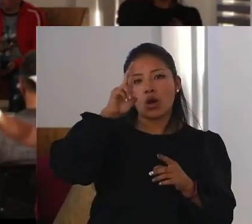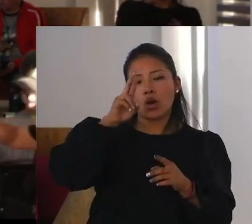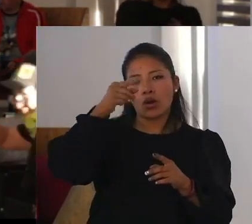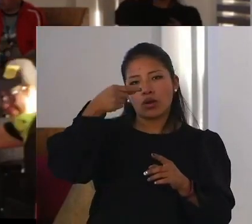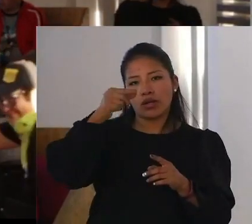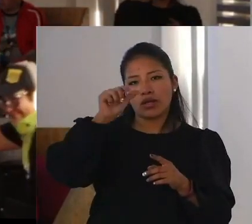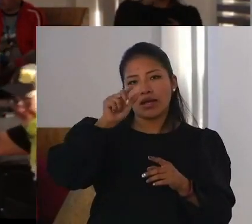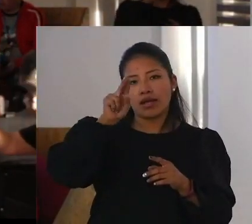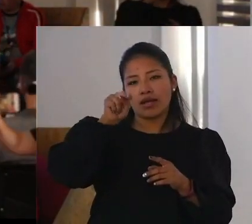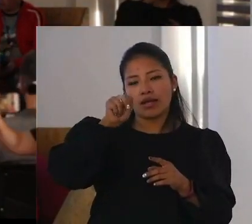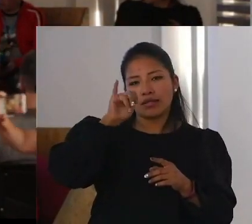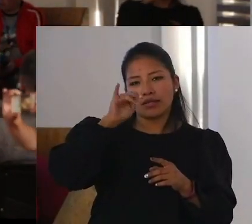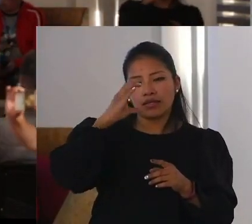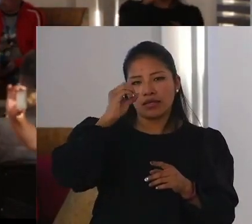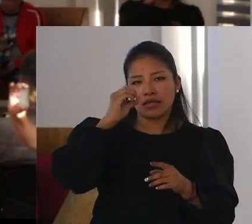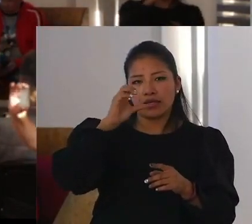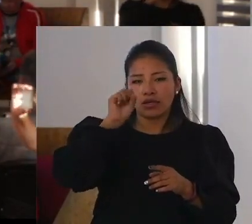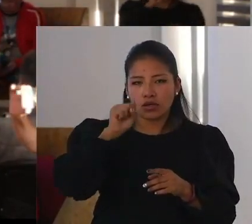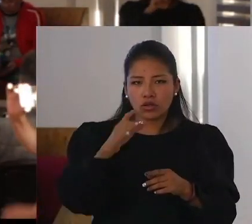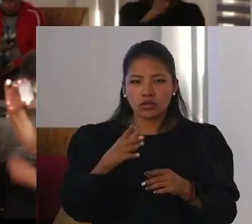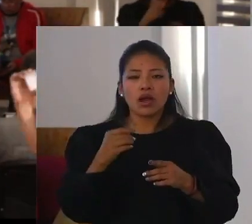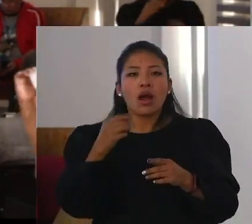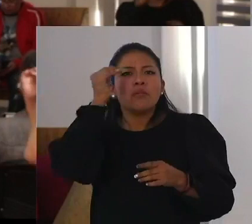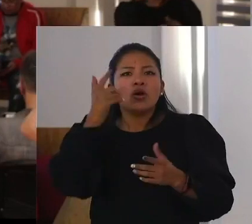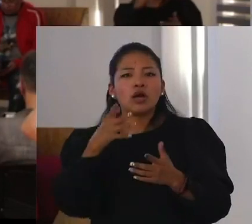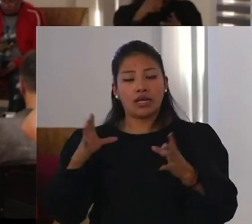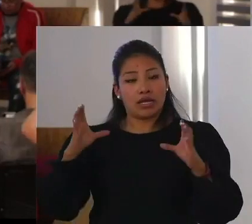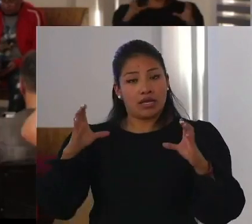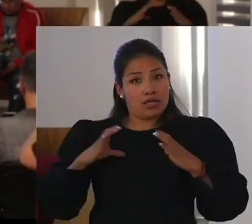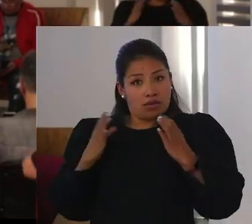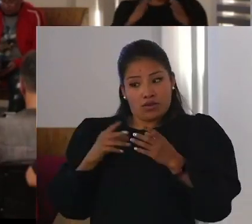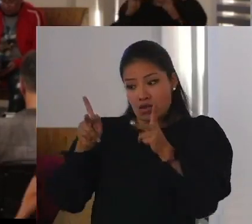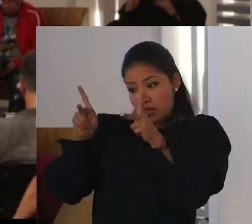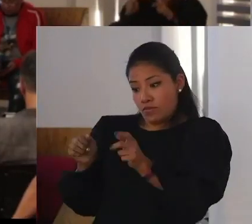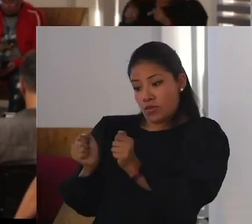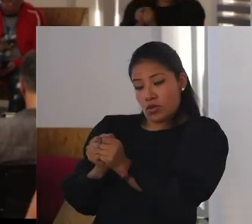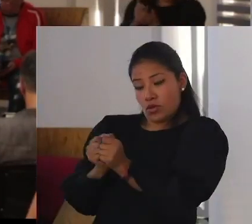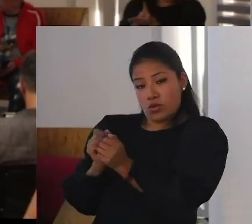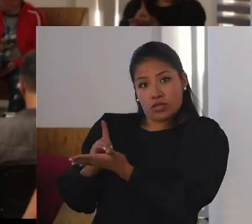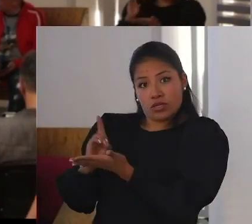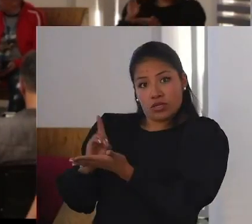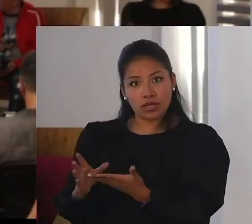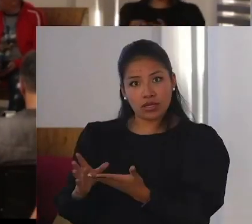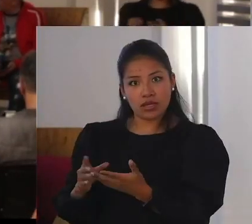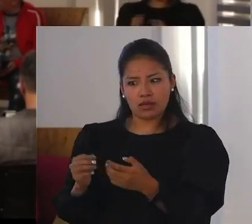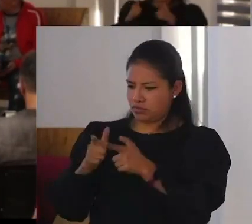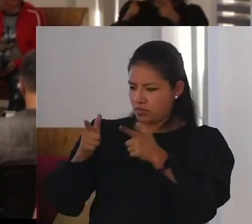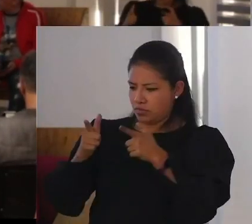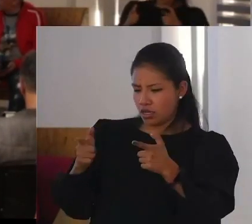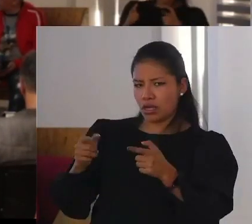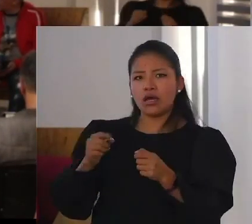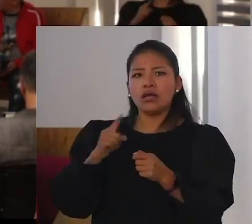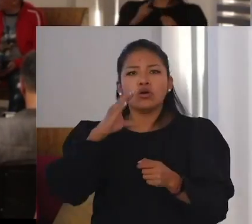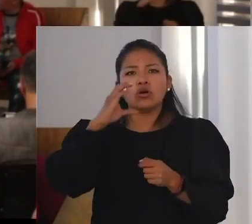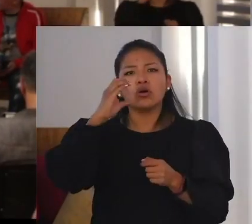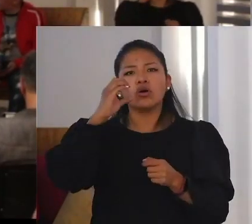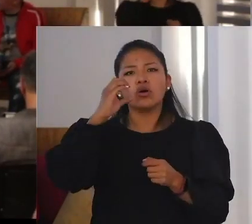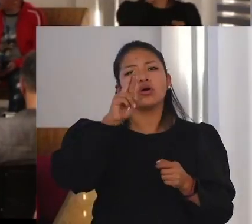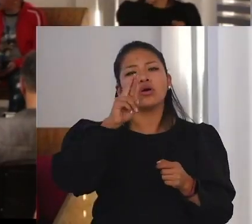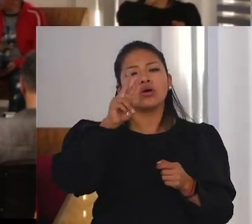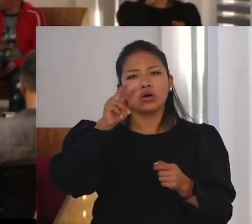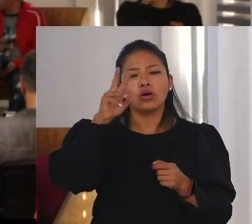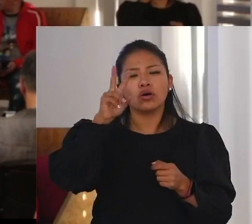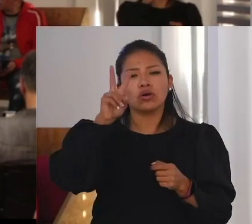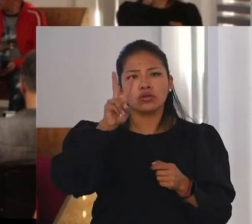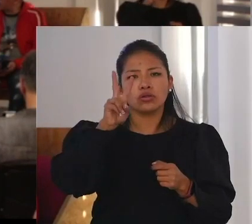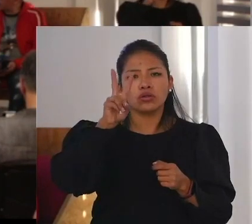de los jóvenes con capacidades diferentes con los que trabajamos son muy convergentes con el cuidado del medio ambiente